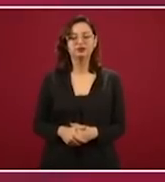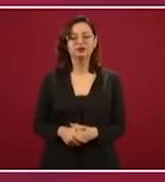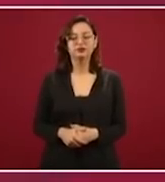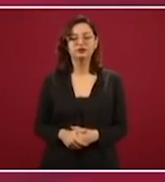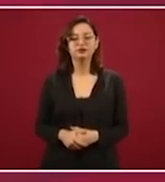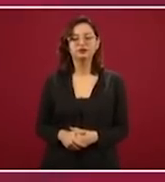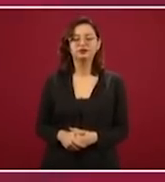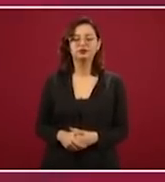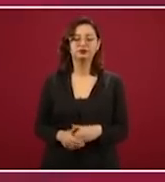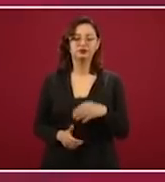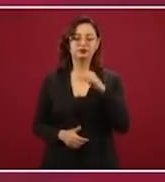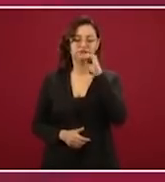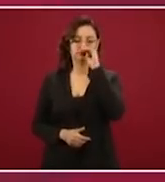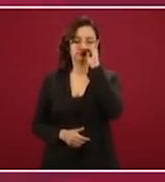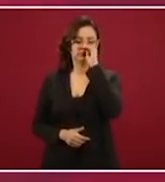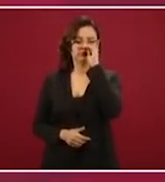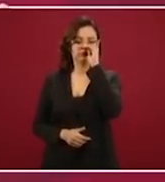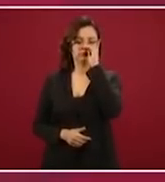Bueno,